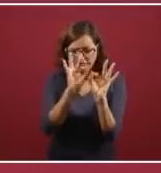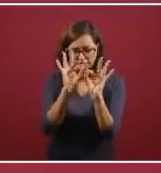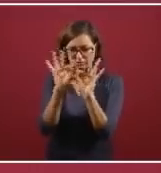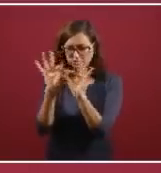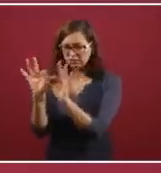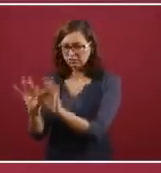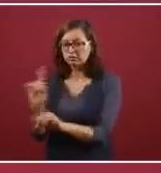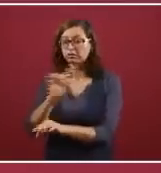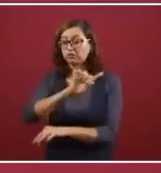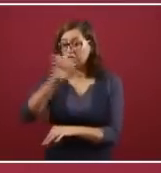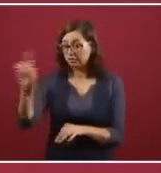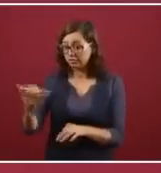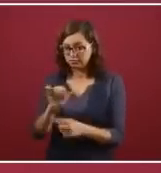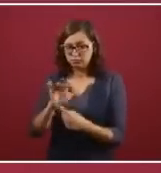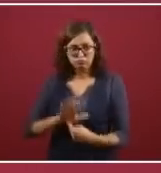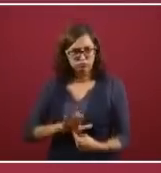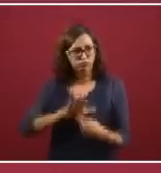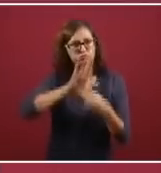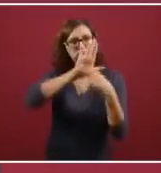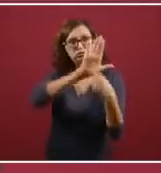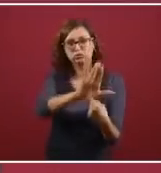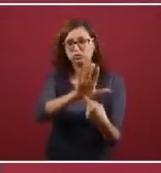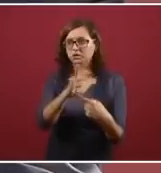O sea, todo el pueblo de México va a saber